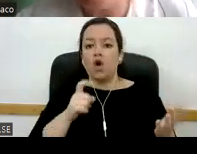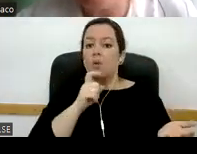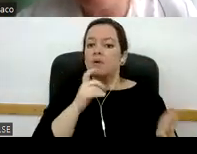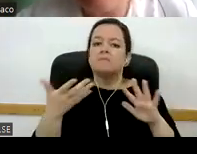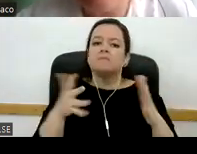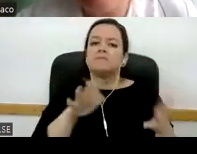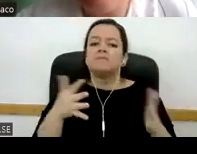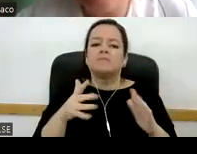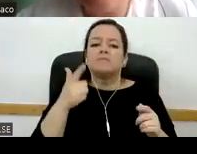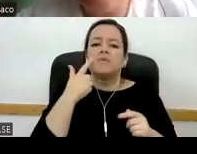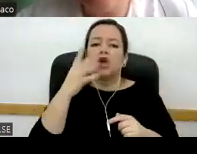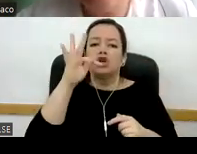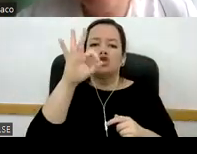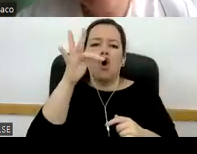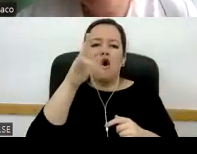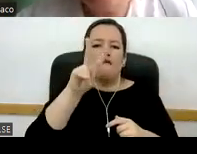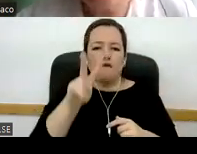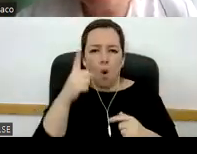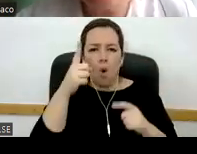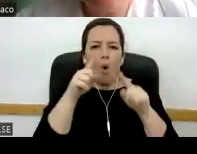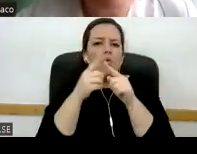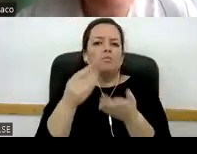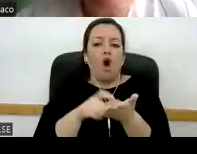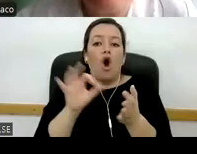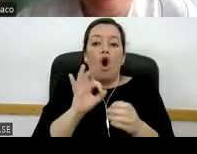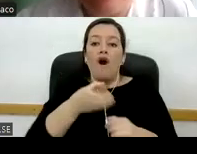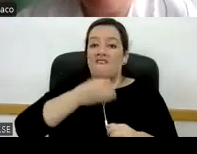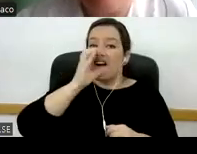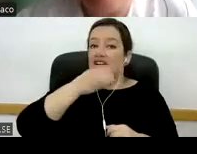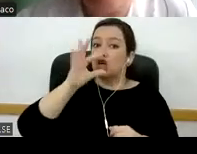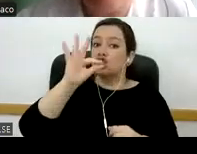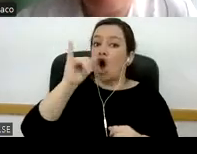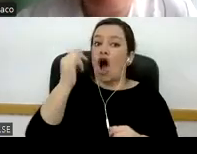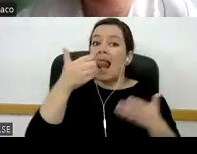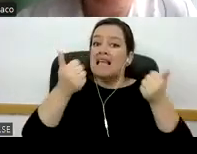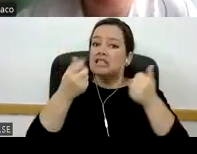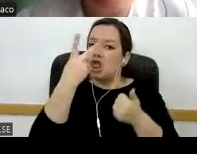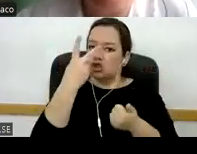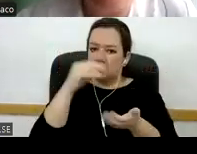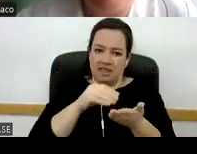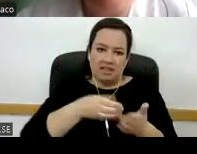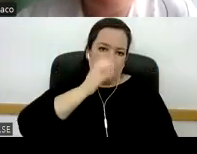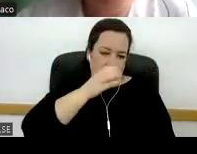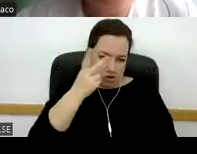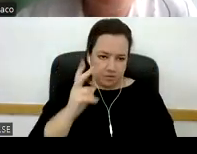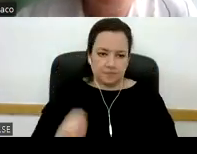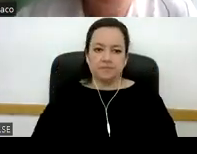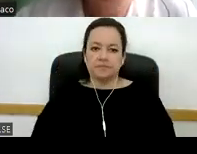sería el equivalente a una ración de tofu o bien 2 vasos de bebida de soja al día. Sería la cantidad de soja que podemos